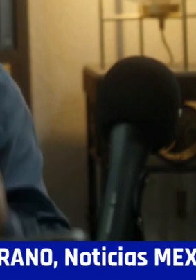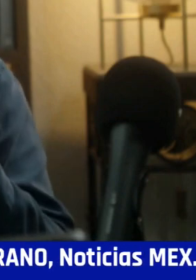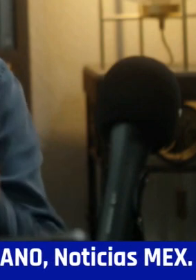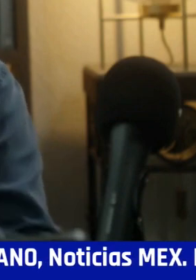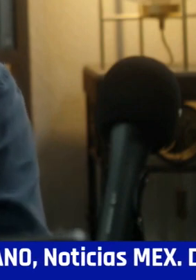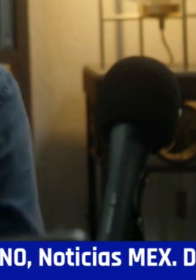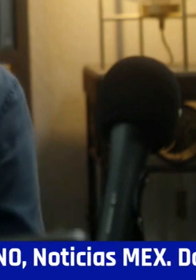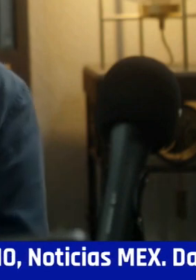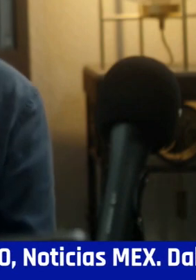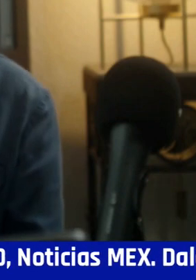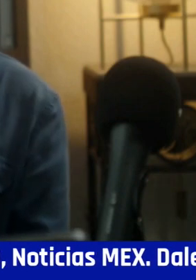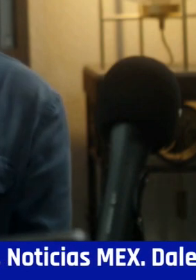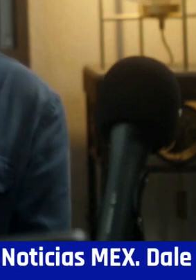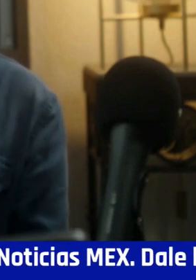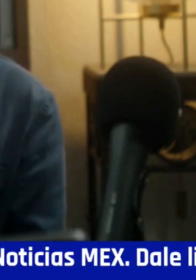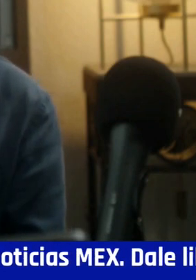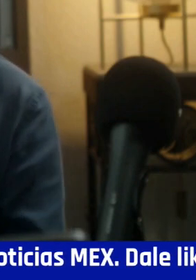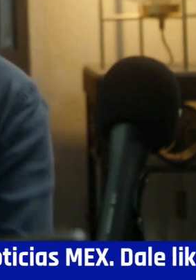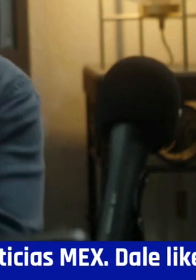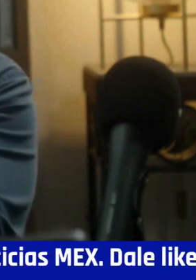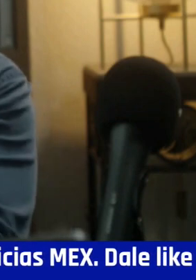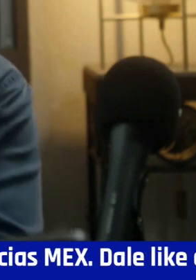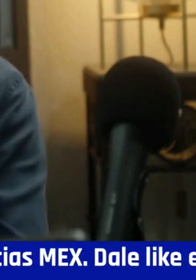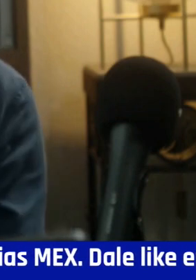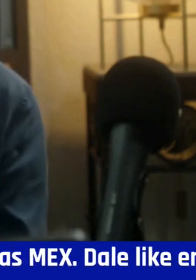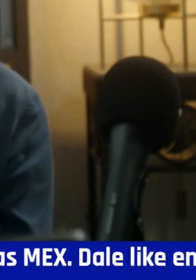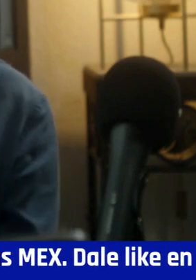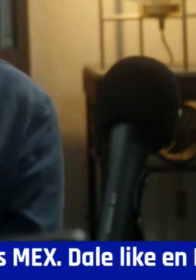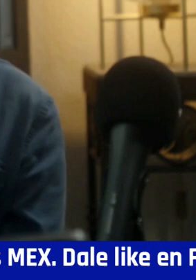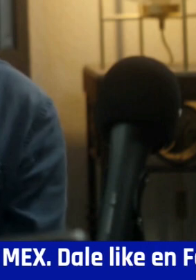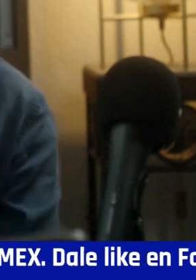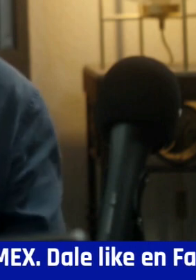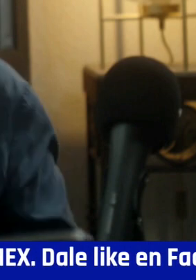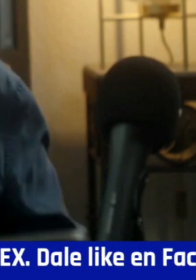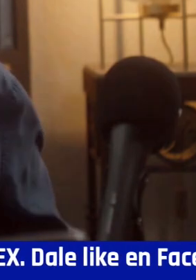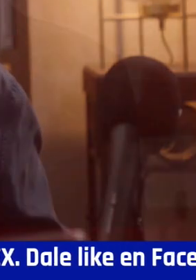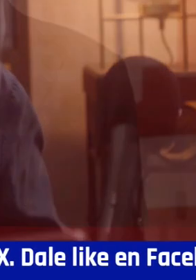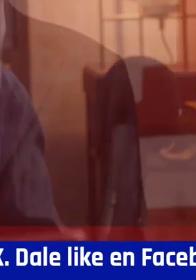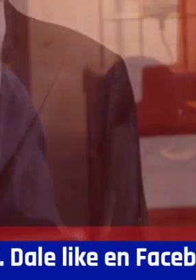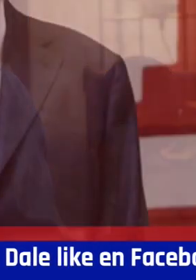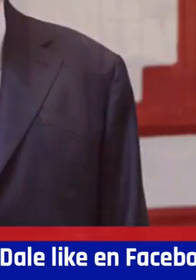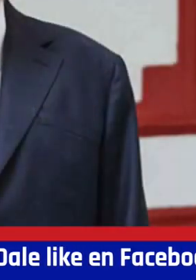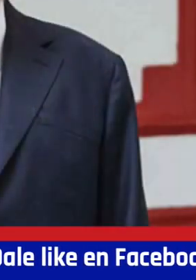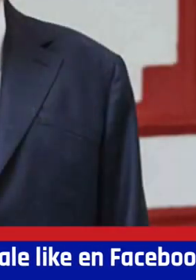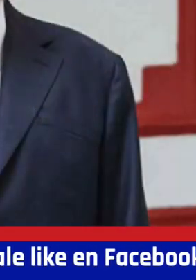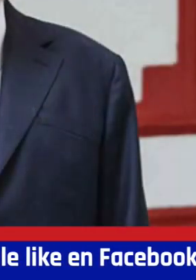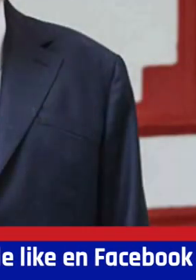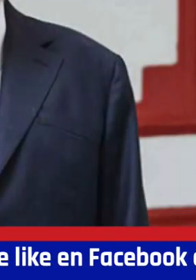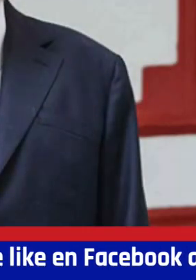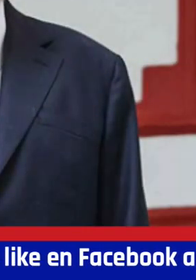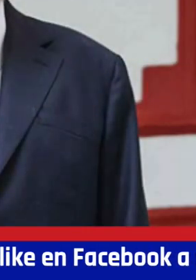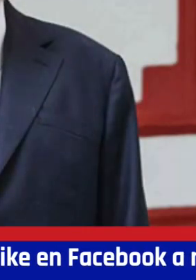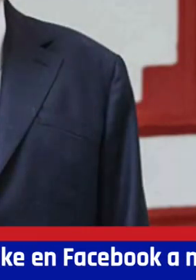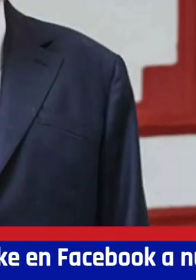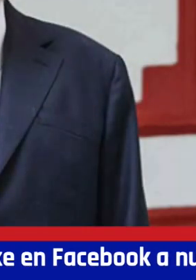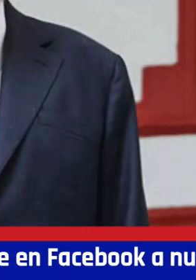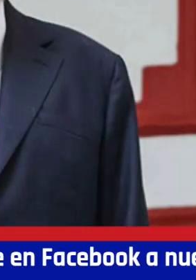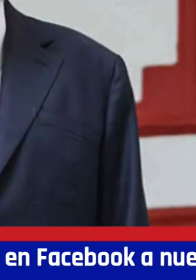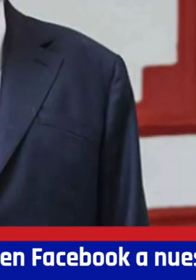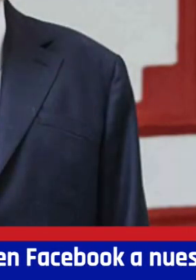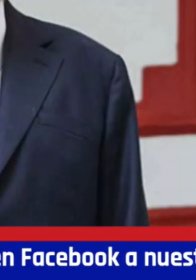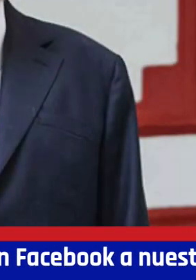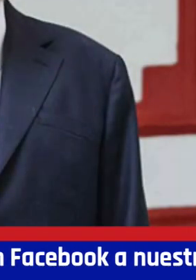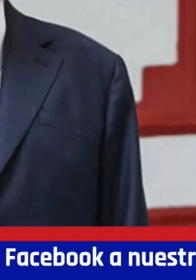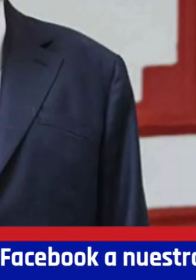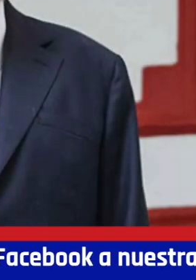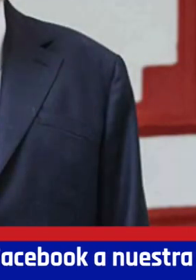allí, pero no tuvieron efecto. ¿Qué dijo Scherer a los senadores? ¿Este es el bueno, acaso? ¿Sí? ¿Este es el bueno? ¿Hizo ese